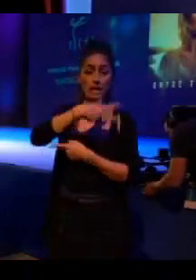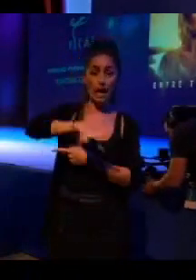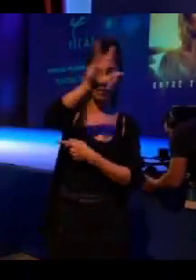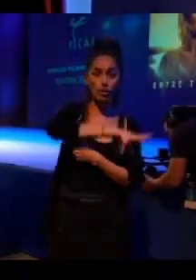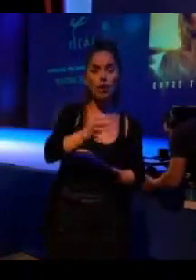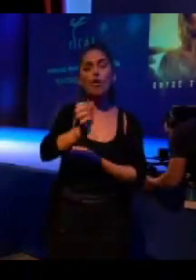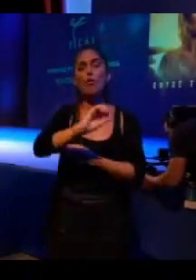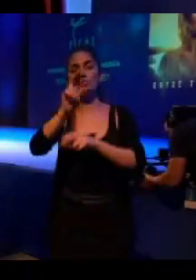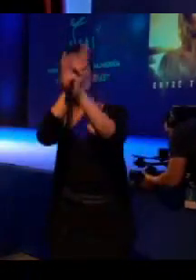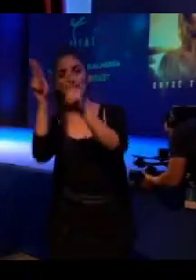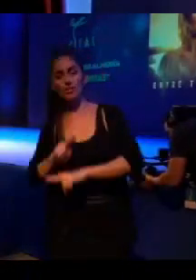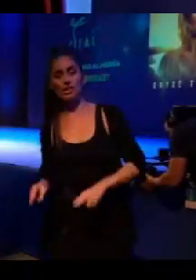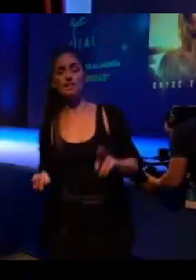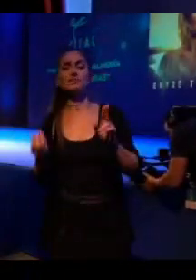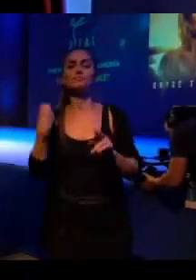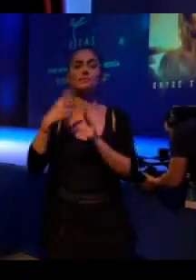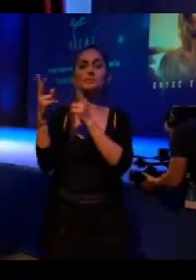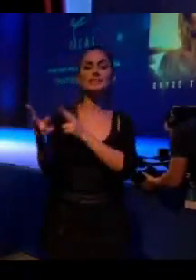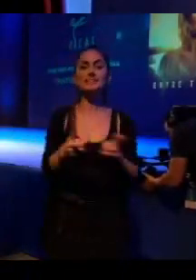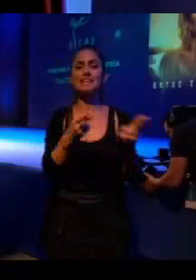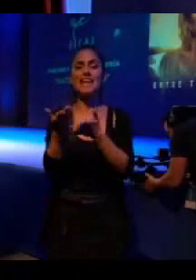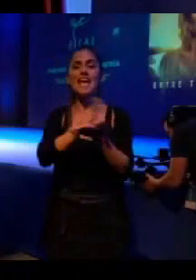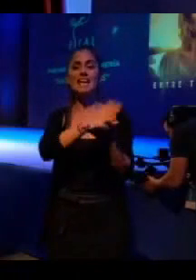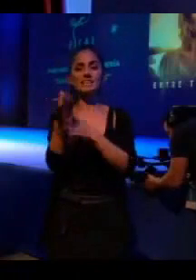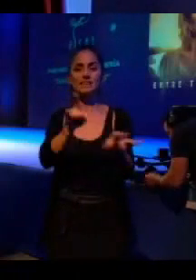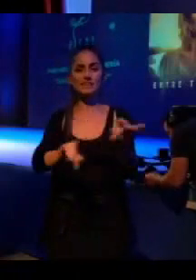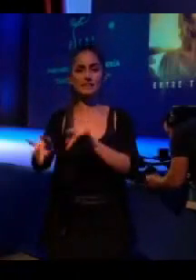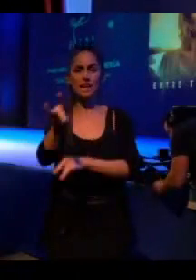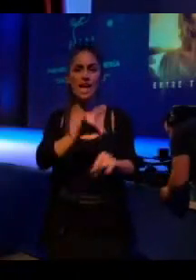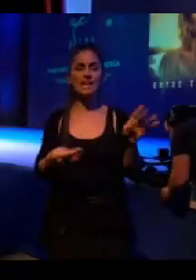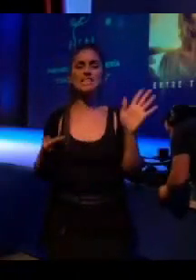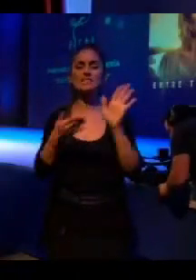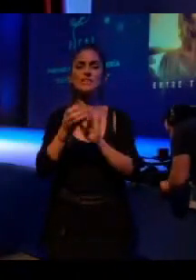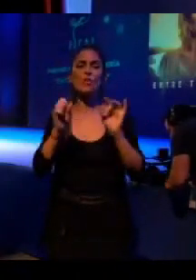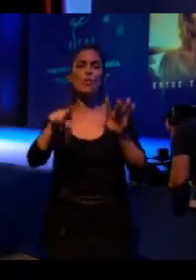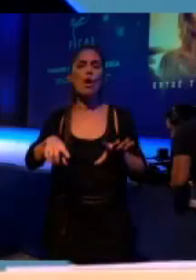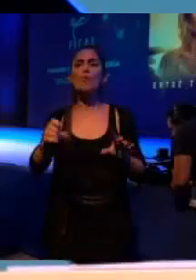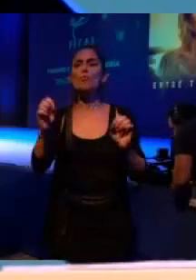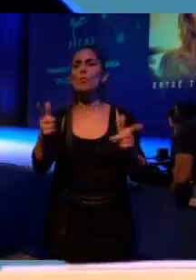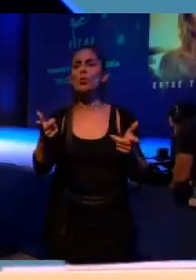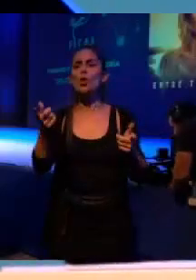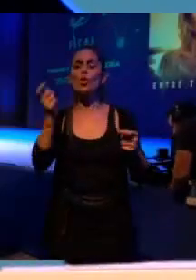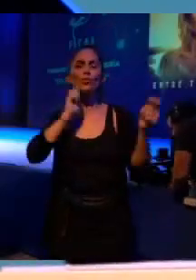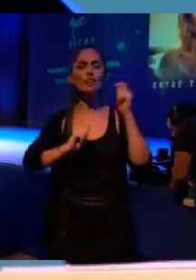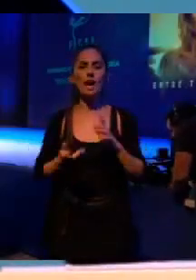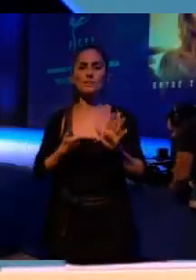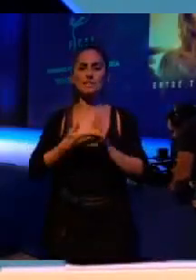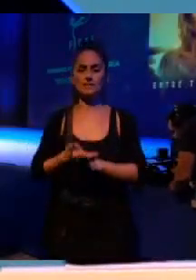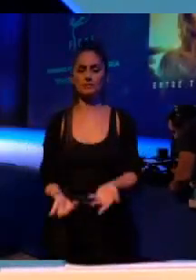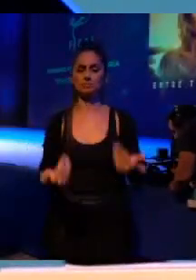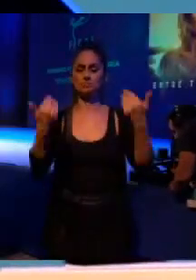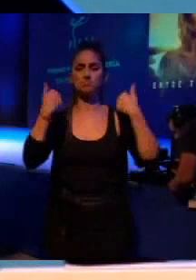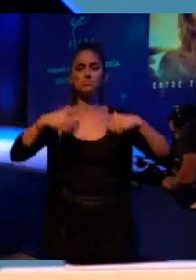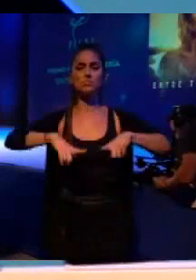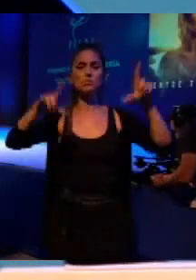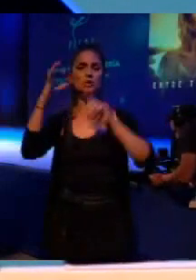Hablamos de Entetierras, un ejemplar de raza de melodrama clásico con una impresionante Megan Montaner a la cabeza, haciendo el papel